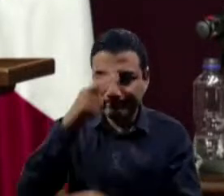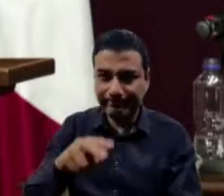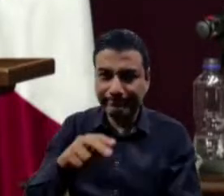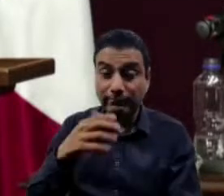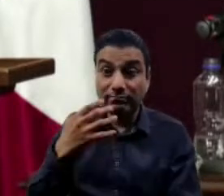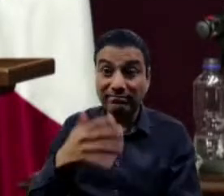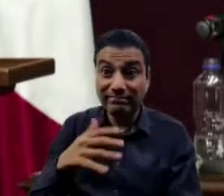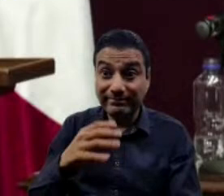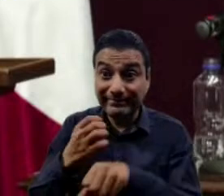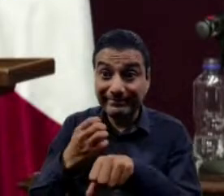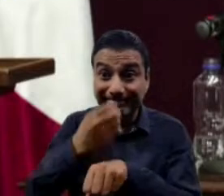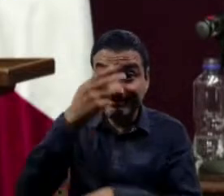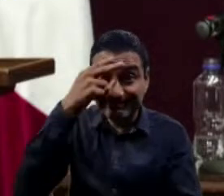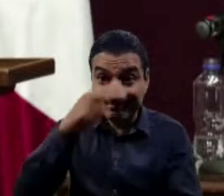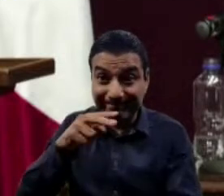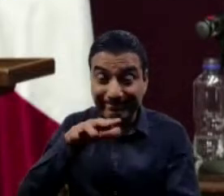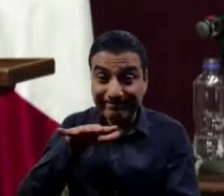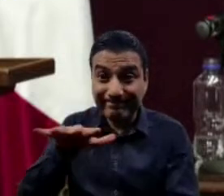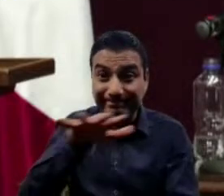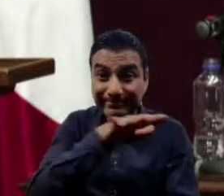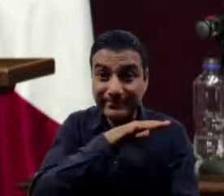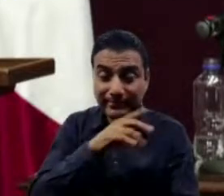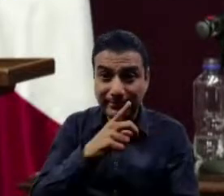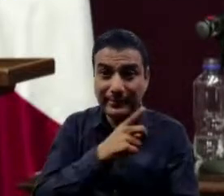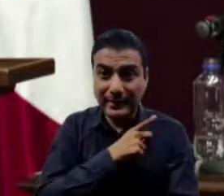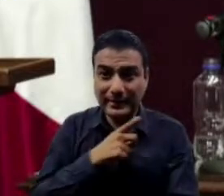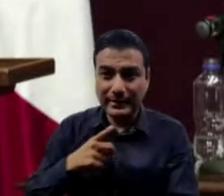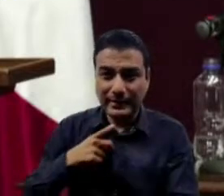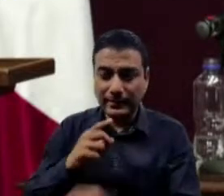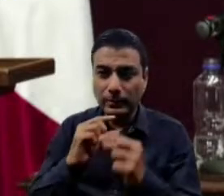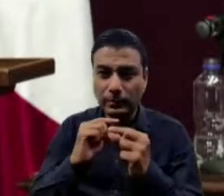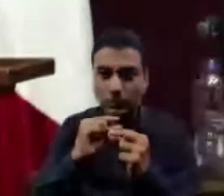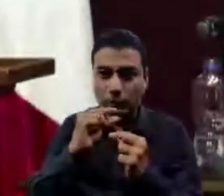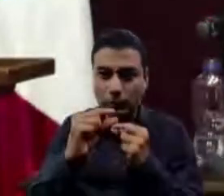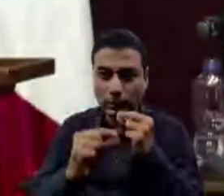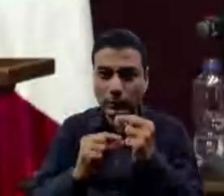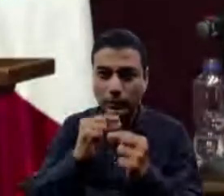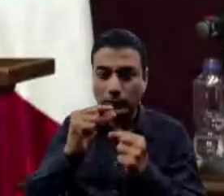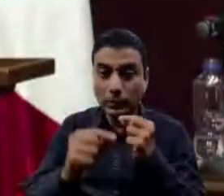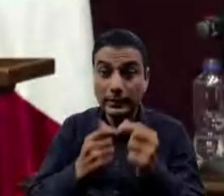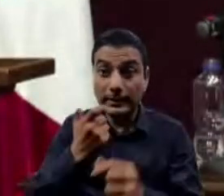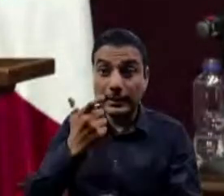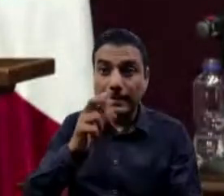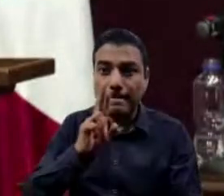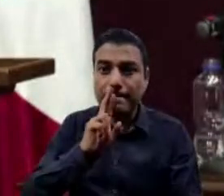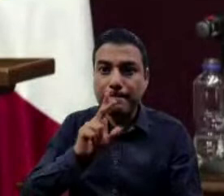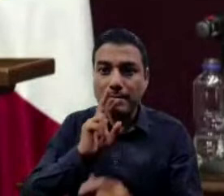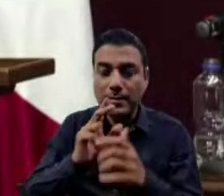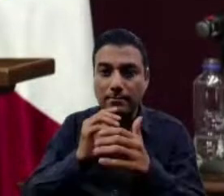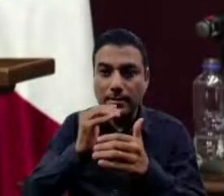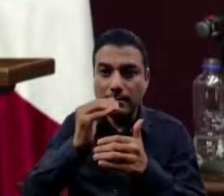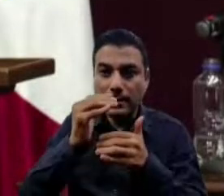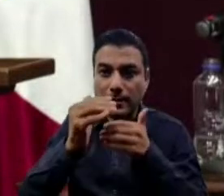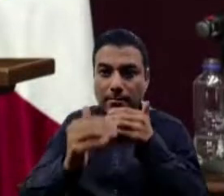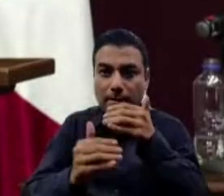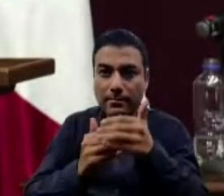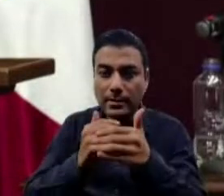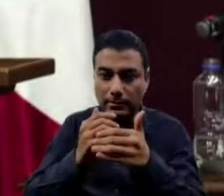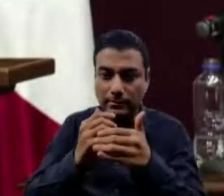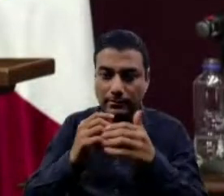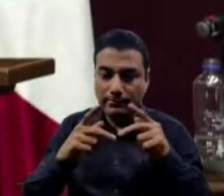el Estado de México pueda articular progresivamente el desarrollo económico con el progreso social de las